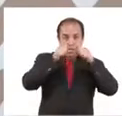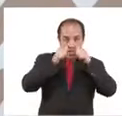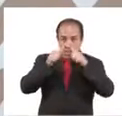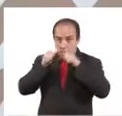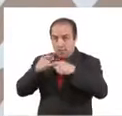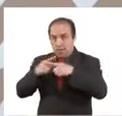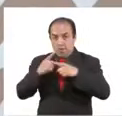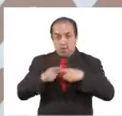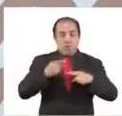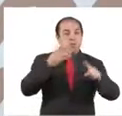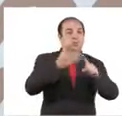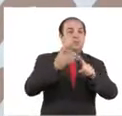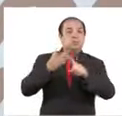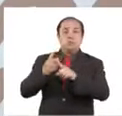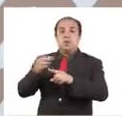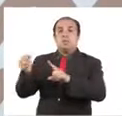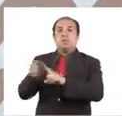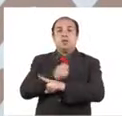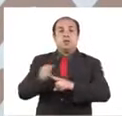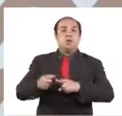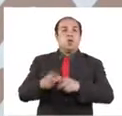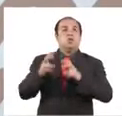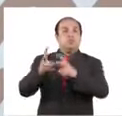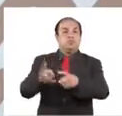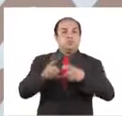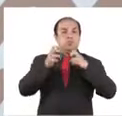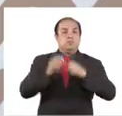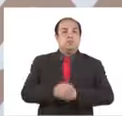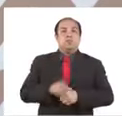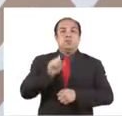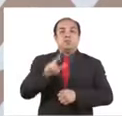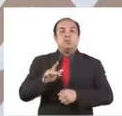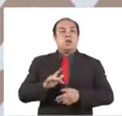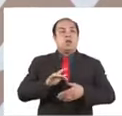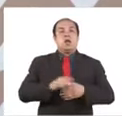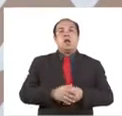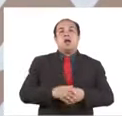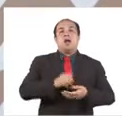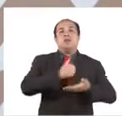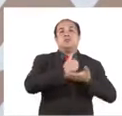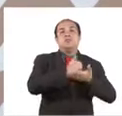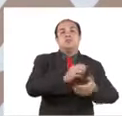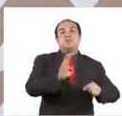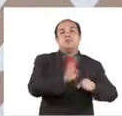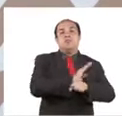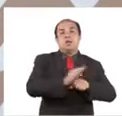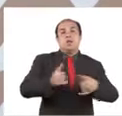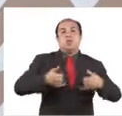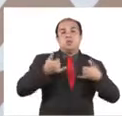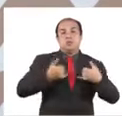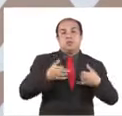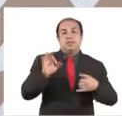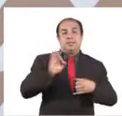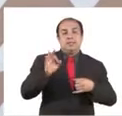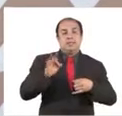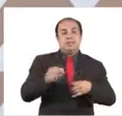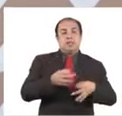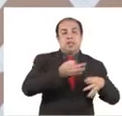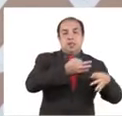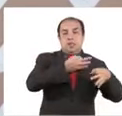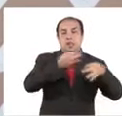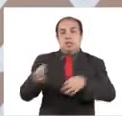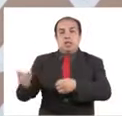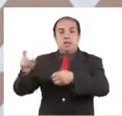de la violencia e inseguridad y que impacta de manera positiva en los jóvenes más vulnerables que pueden ser cooptados fácilmente por la